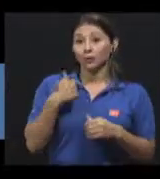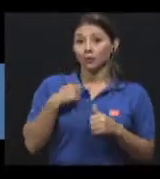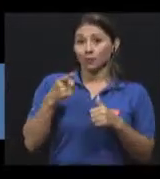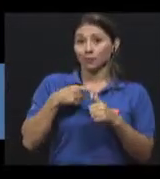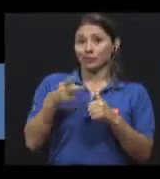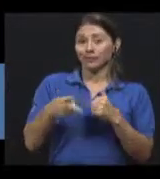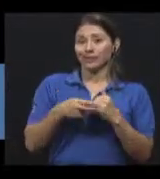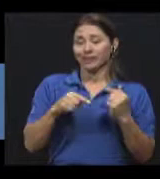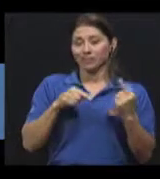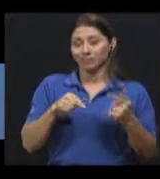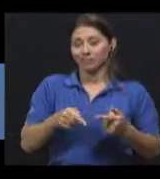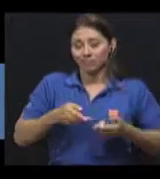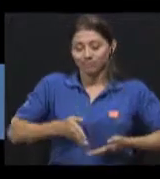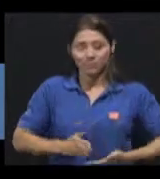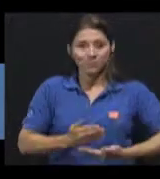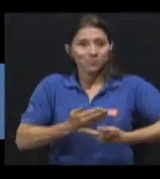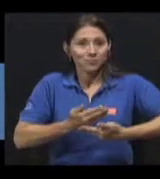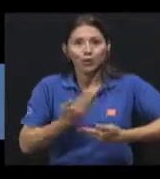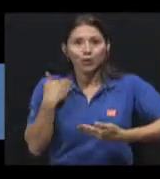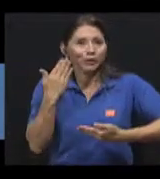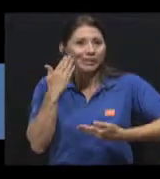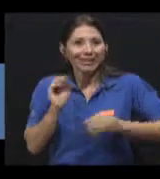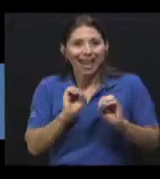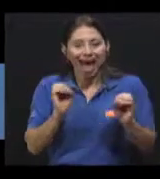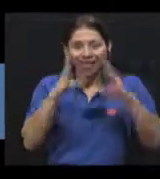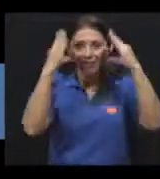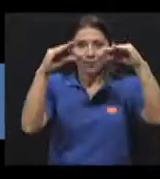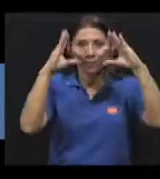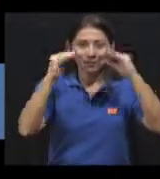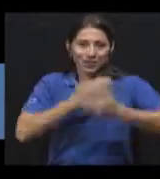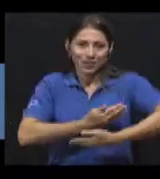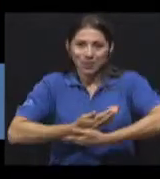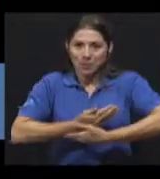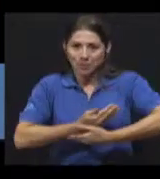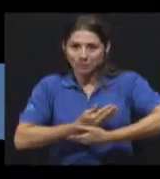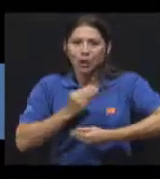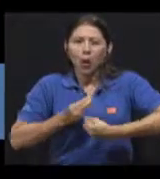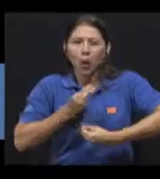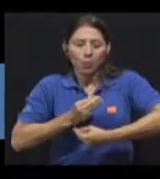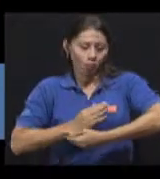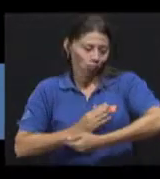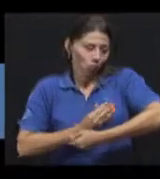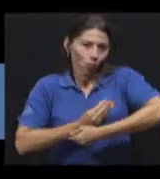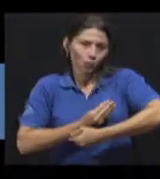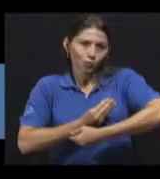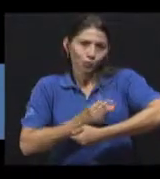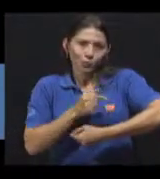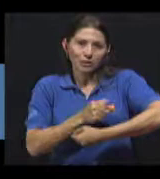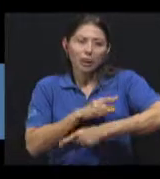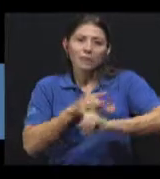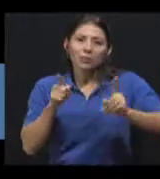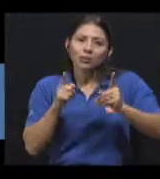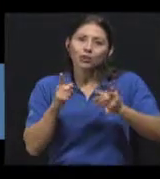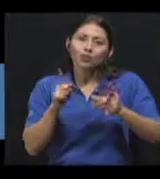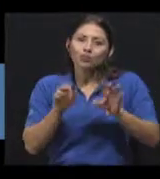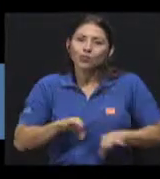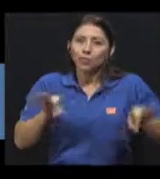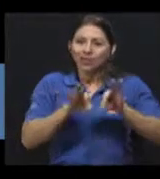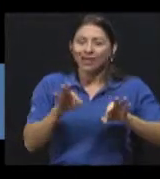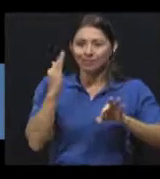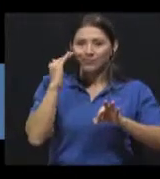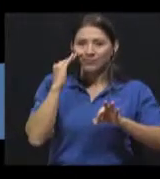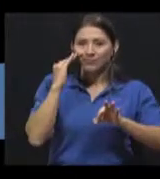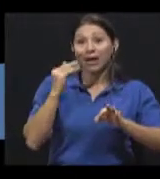Bueno, en realidad yo soy primeriza, ¿verdad? Entonces no sé nada de bebé, no sé nada de lactancia, entonces me parece muy interesante conocer sobre el